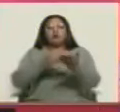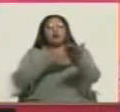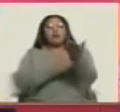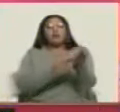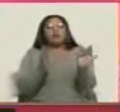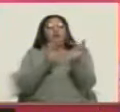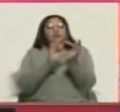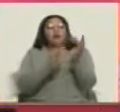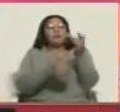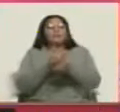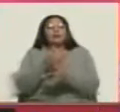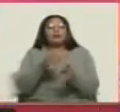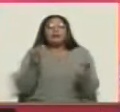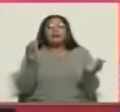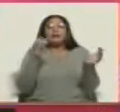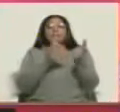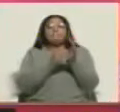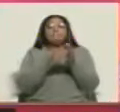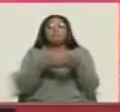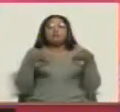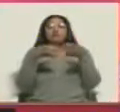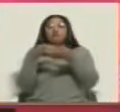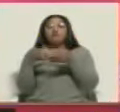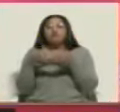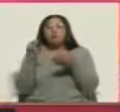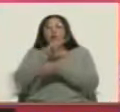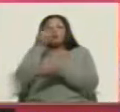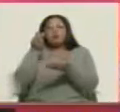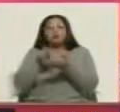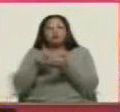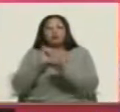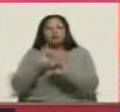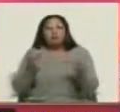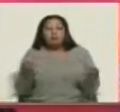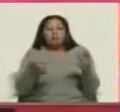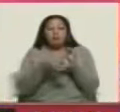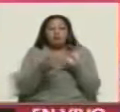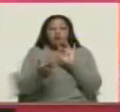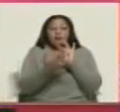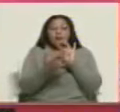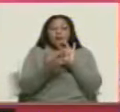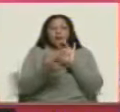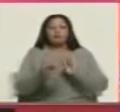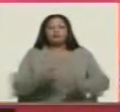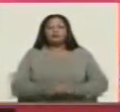más de 1000 salas a nivel nacional, ¿verdad? Más de 1000 salas a nivel nacional